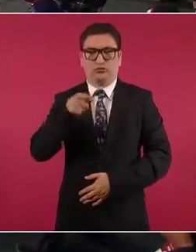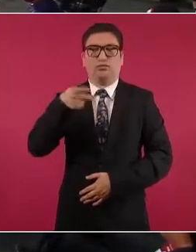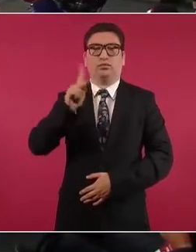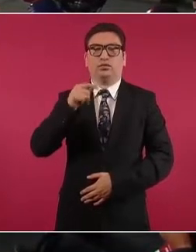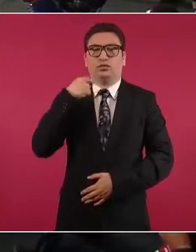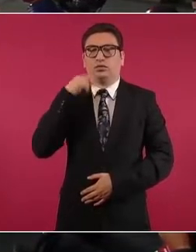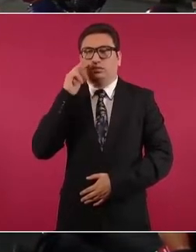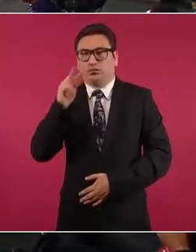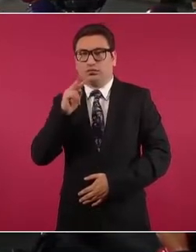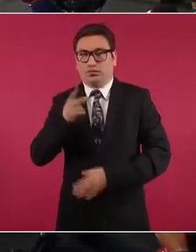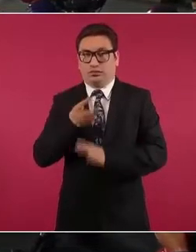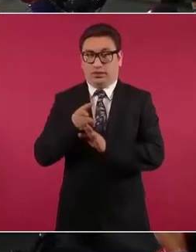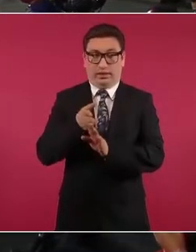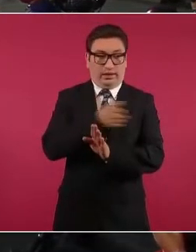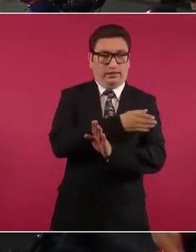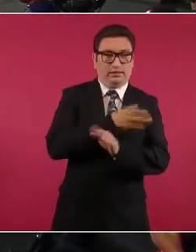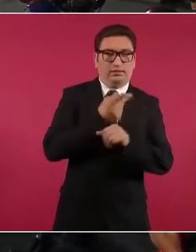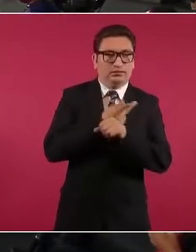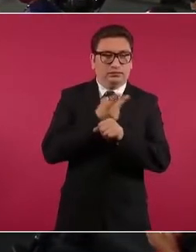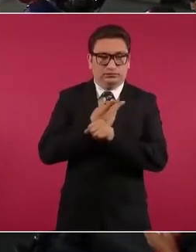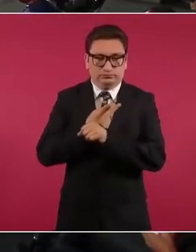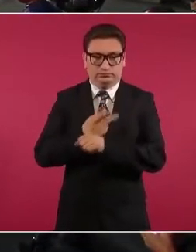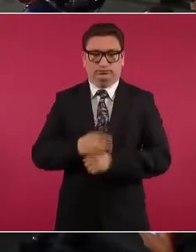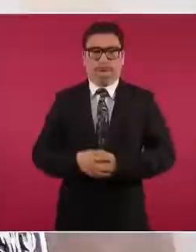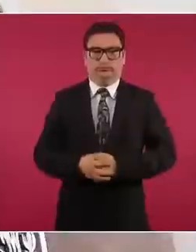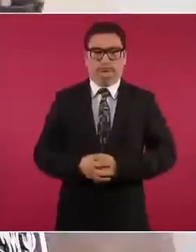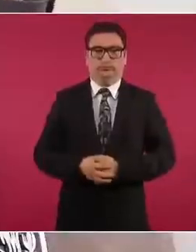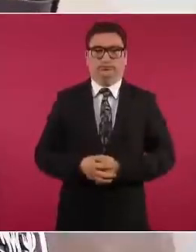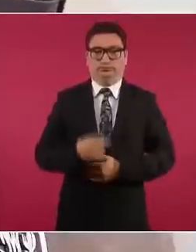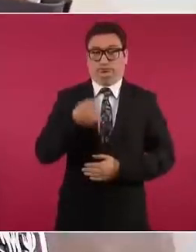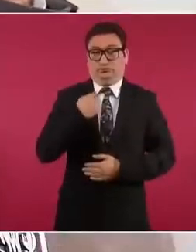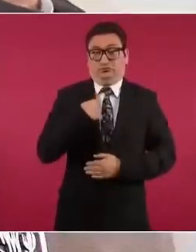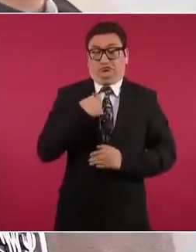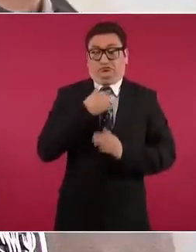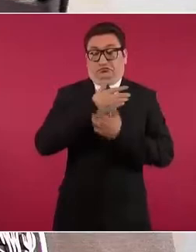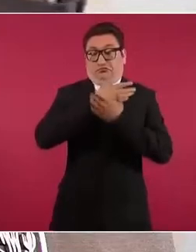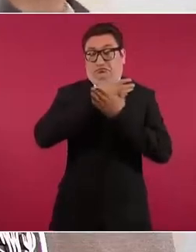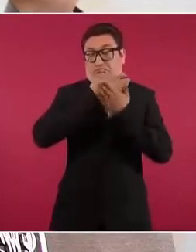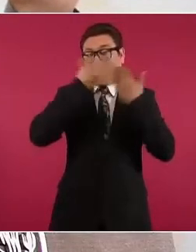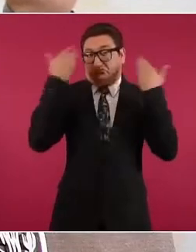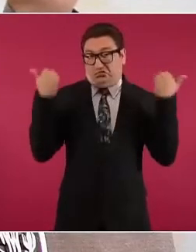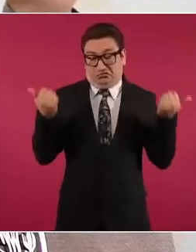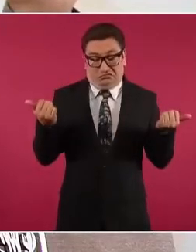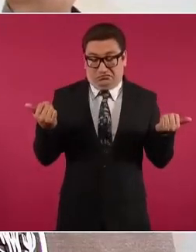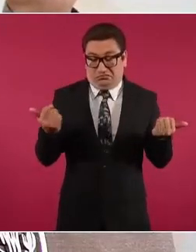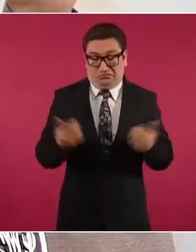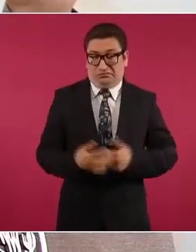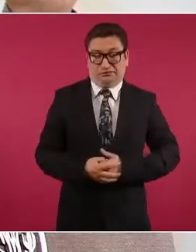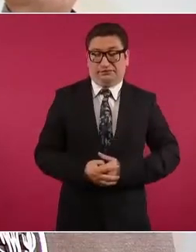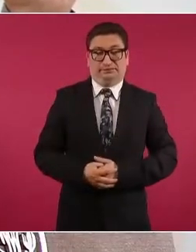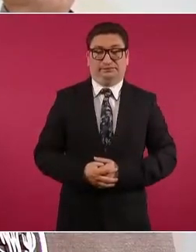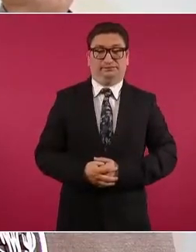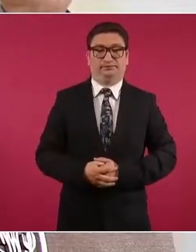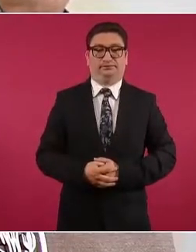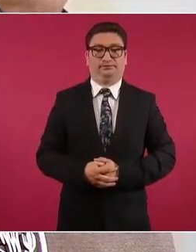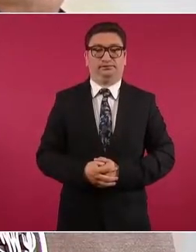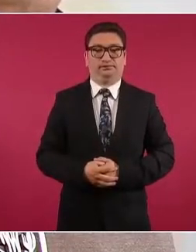antes de este incidente, que yo ni sabía de él,